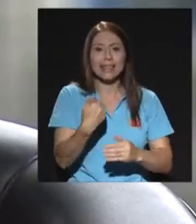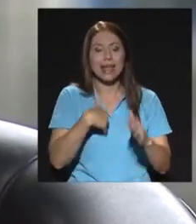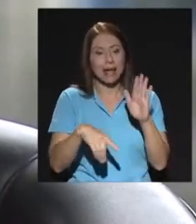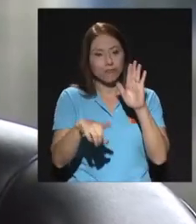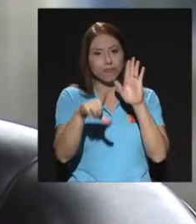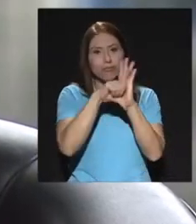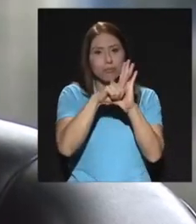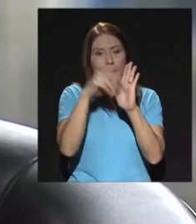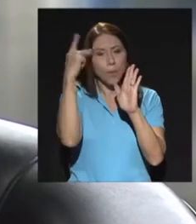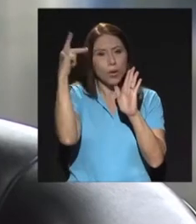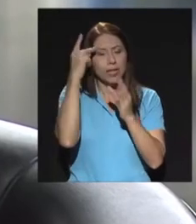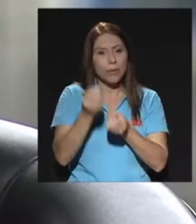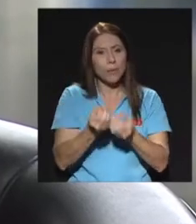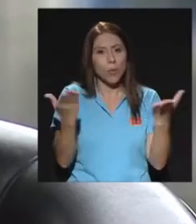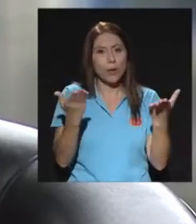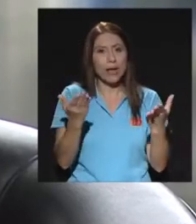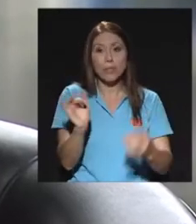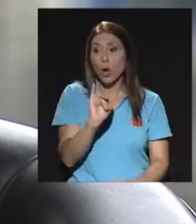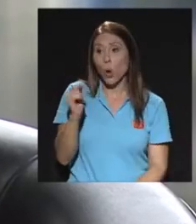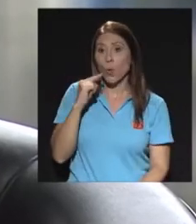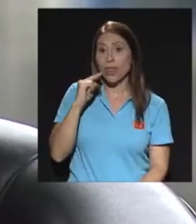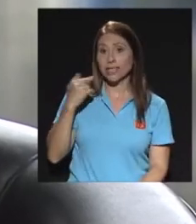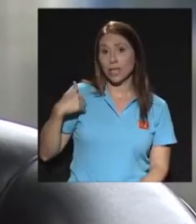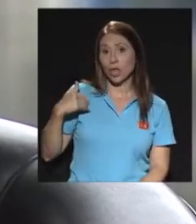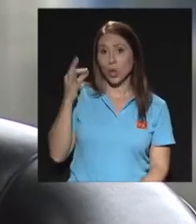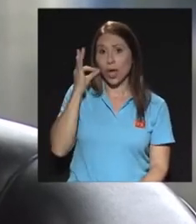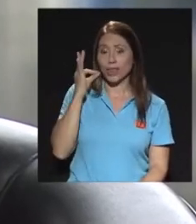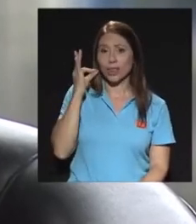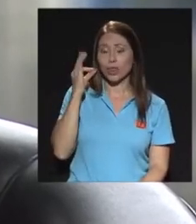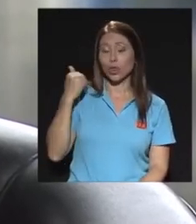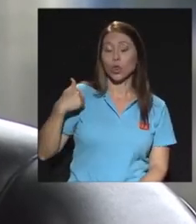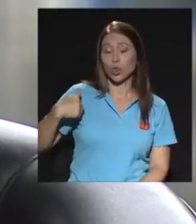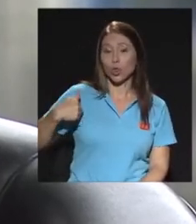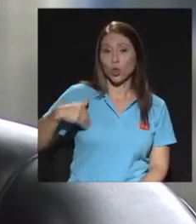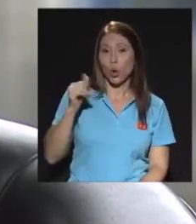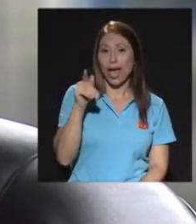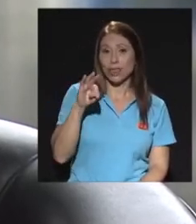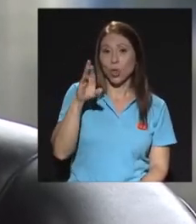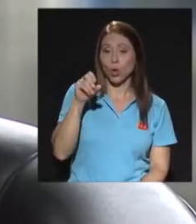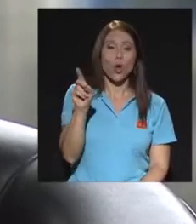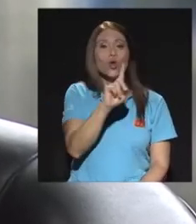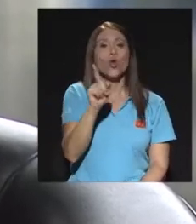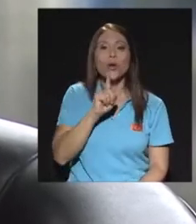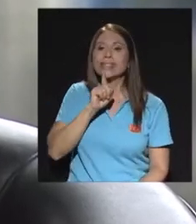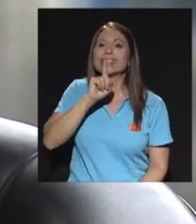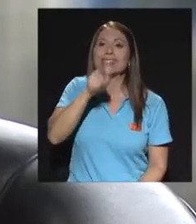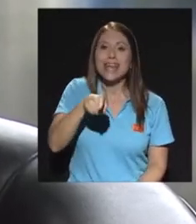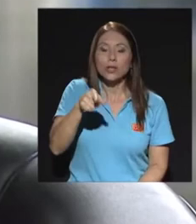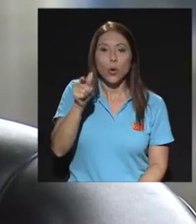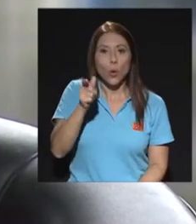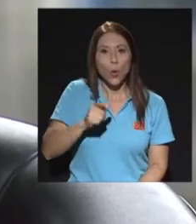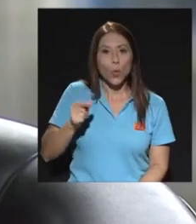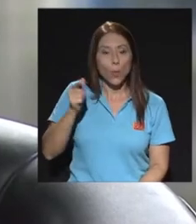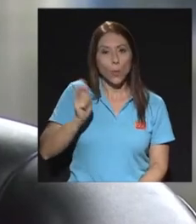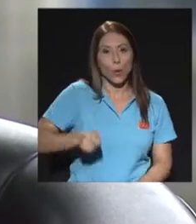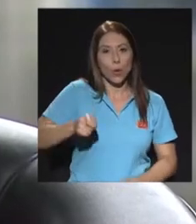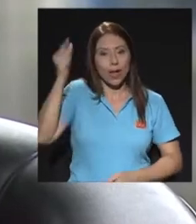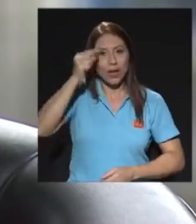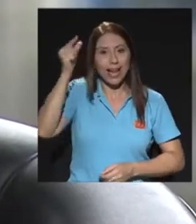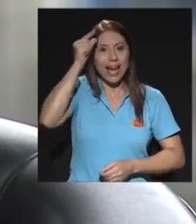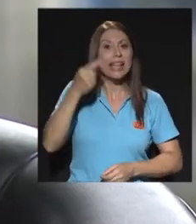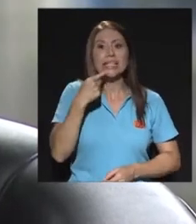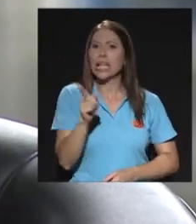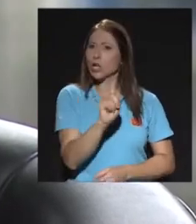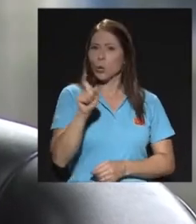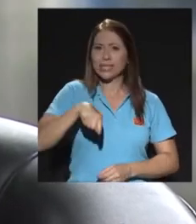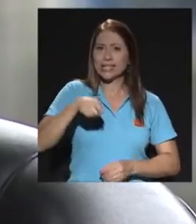pública. No es cierto, como dice don Antonio, que la Procuraduría General de la República ha dicho que no es necesaria una ley. Lo ha dicho.